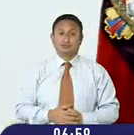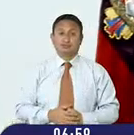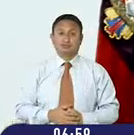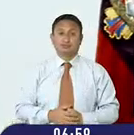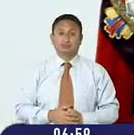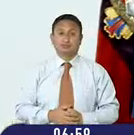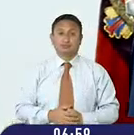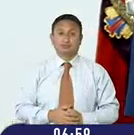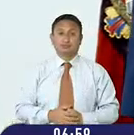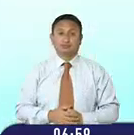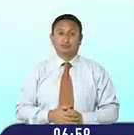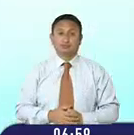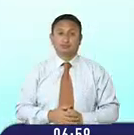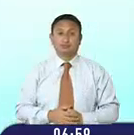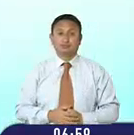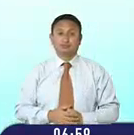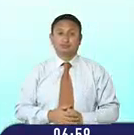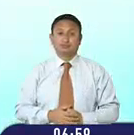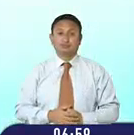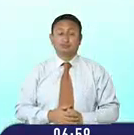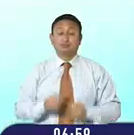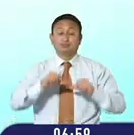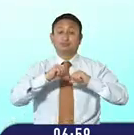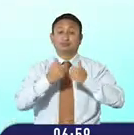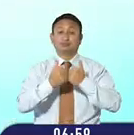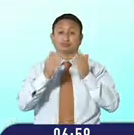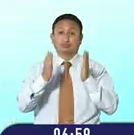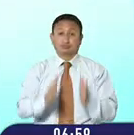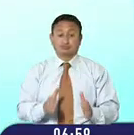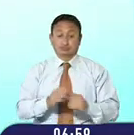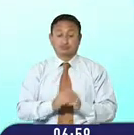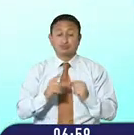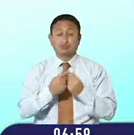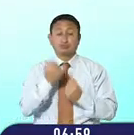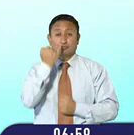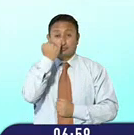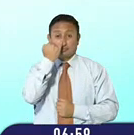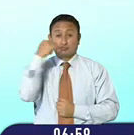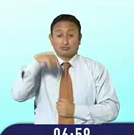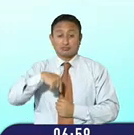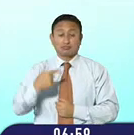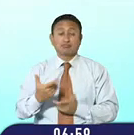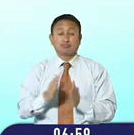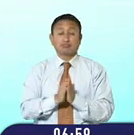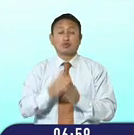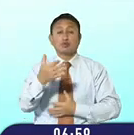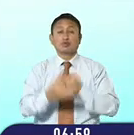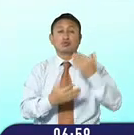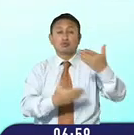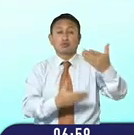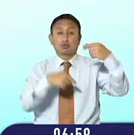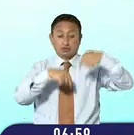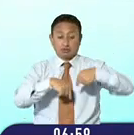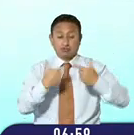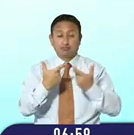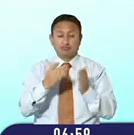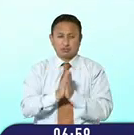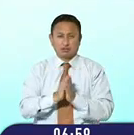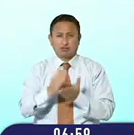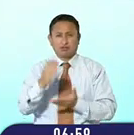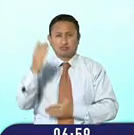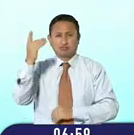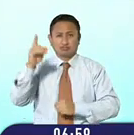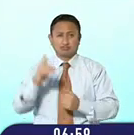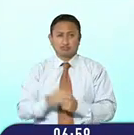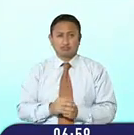Jaramillo. Asambleístas de Pachacuti que presentan juicio político que solicita la destitución y censura de